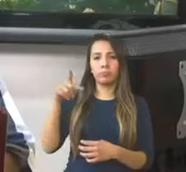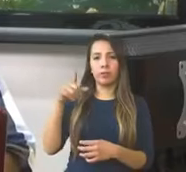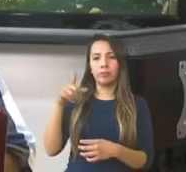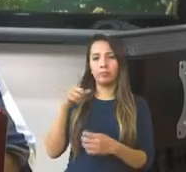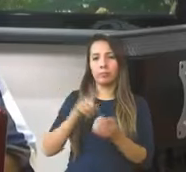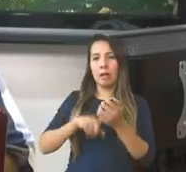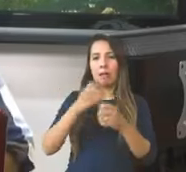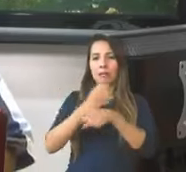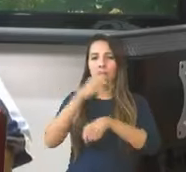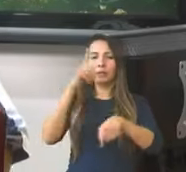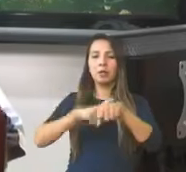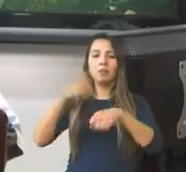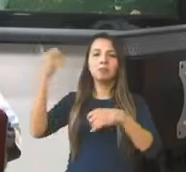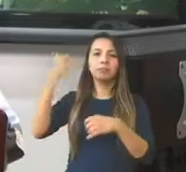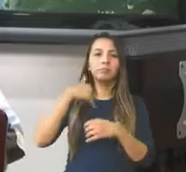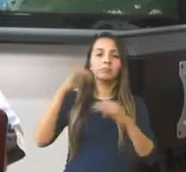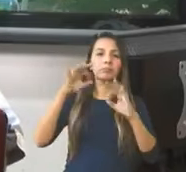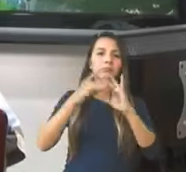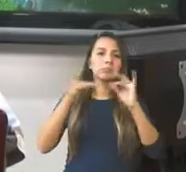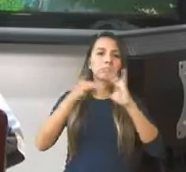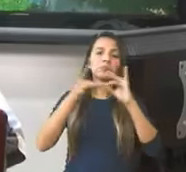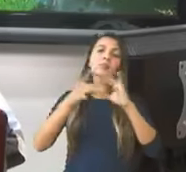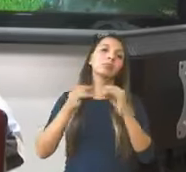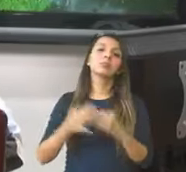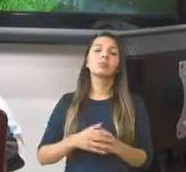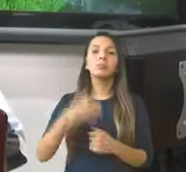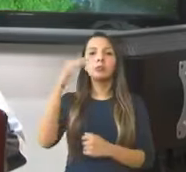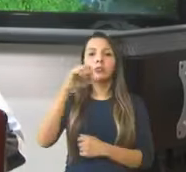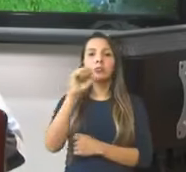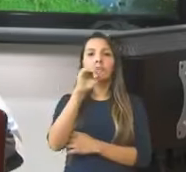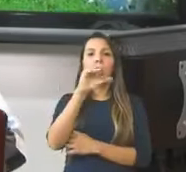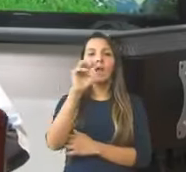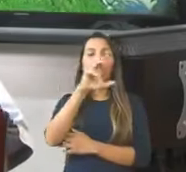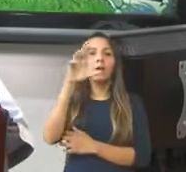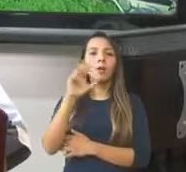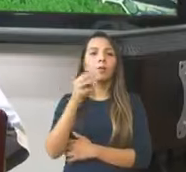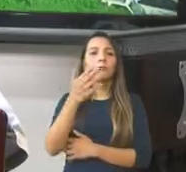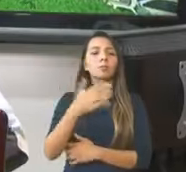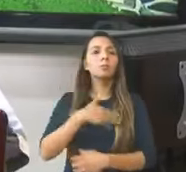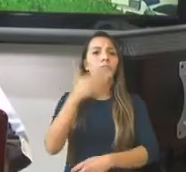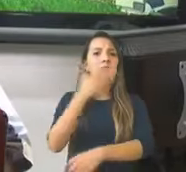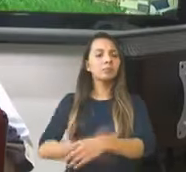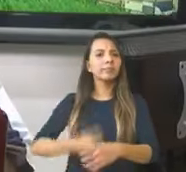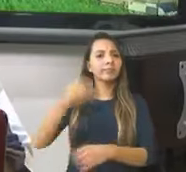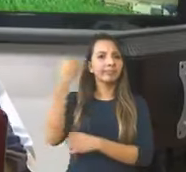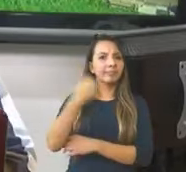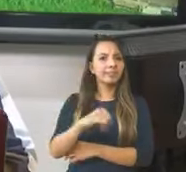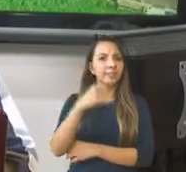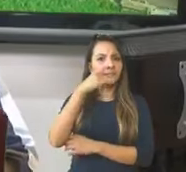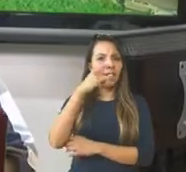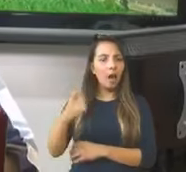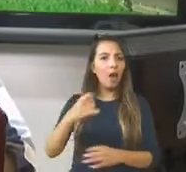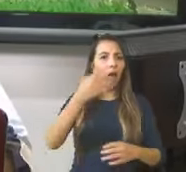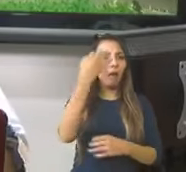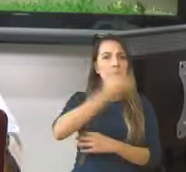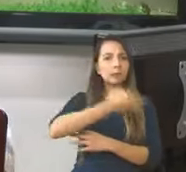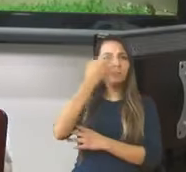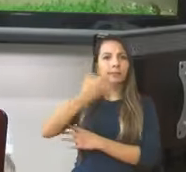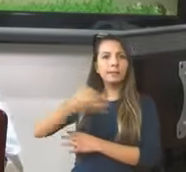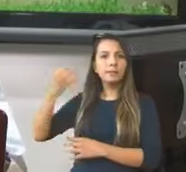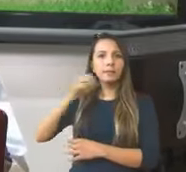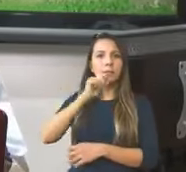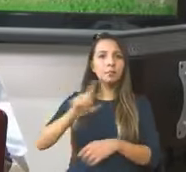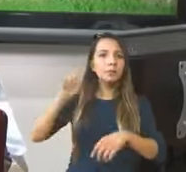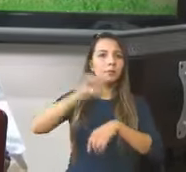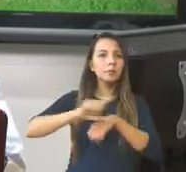cual le agradecemos. Socorro Tolosa dice: buenas tardes, increíble coincidencia la de los temblores. Saludos también para ti, Socorro, un abrazo y un